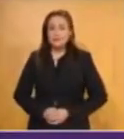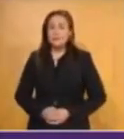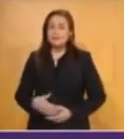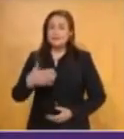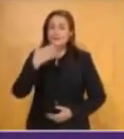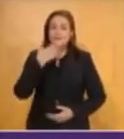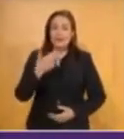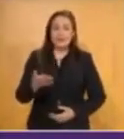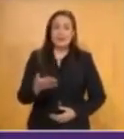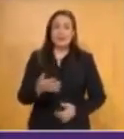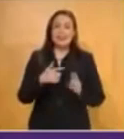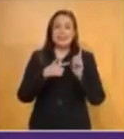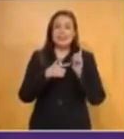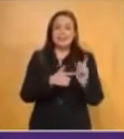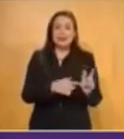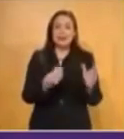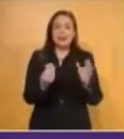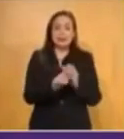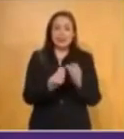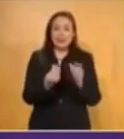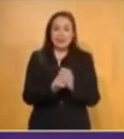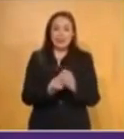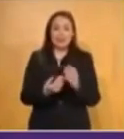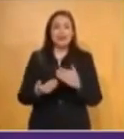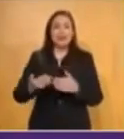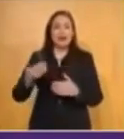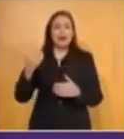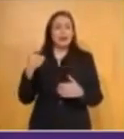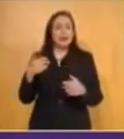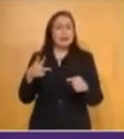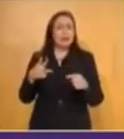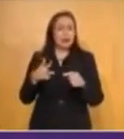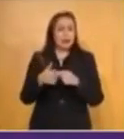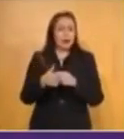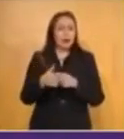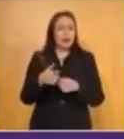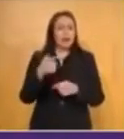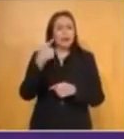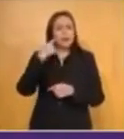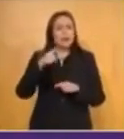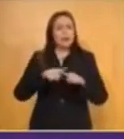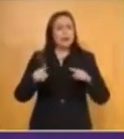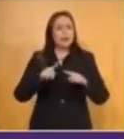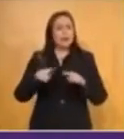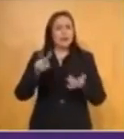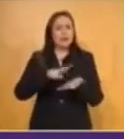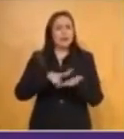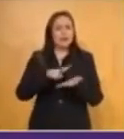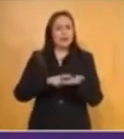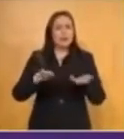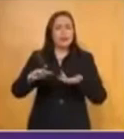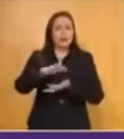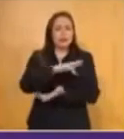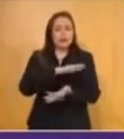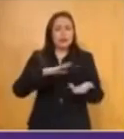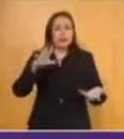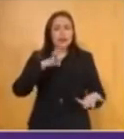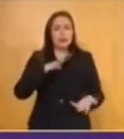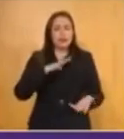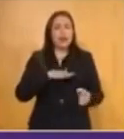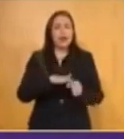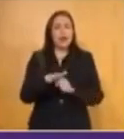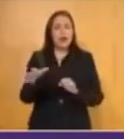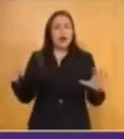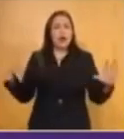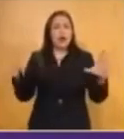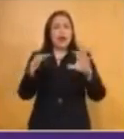Okay, let's continue with the class. Before the pause, we were talking about the social values and the relationship that they have with the